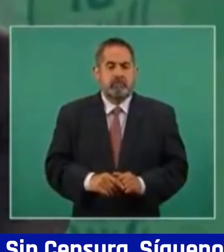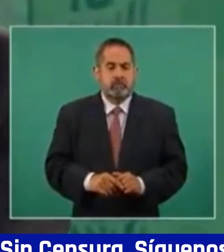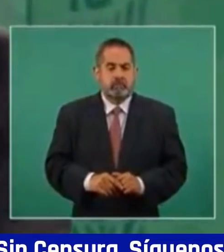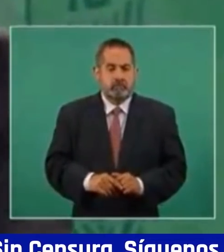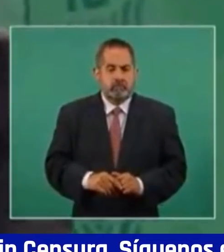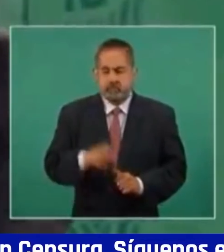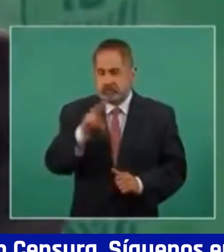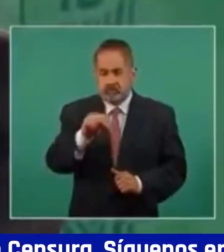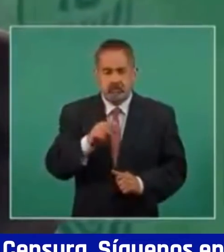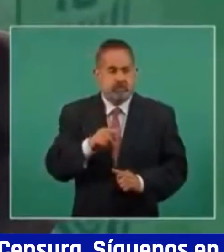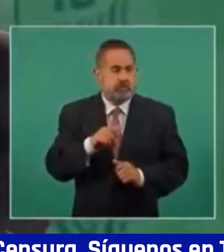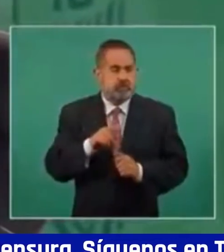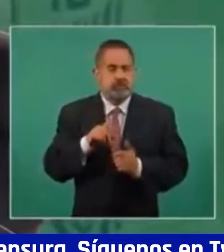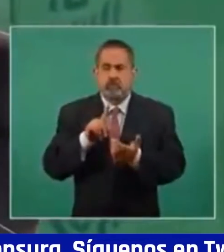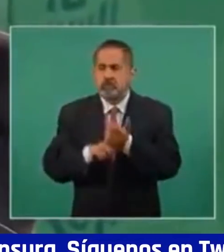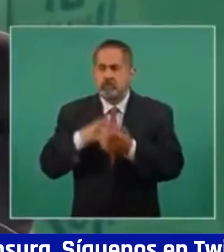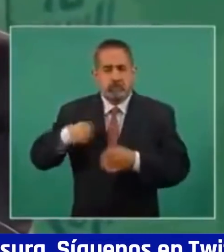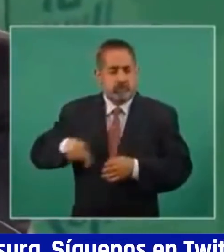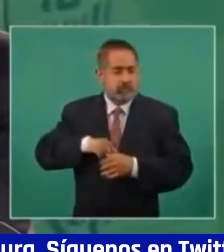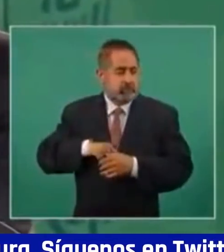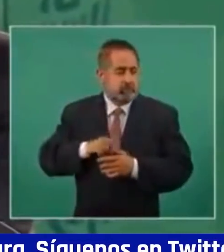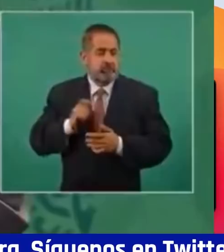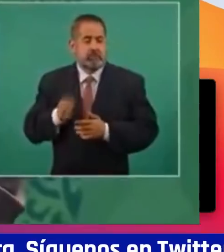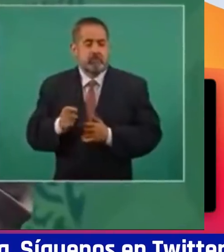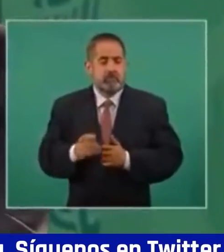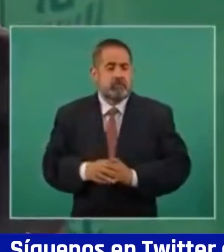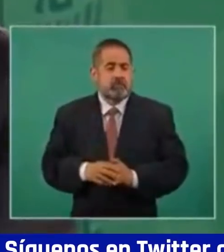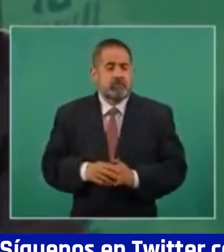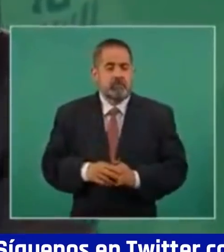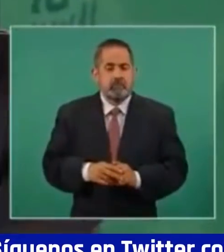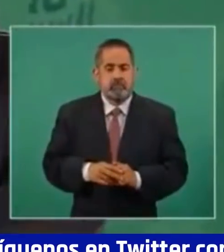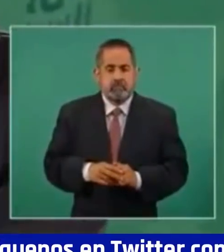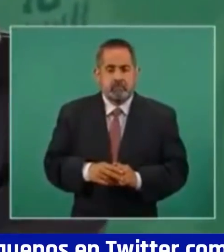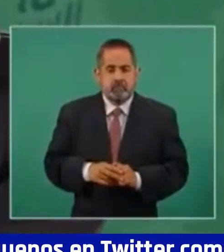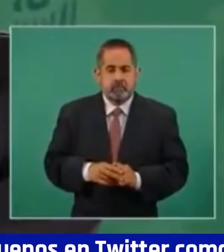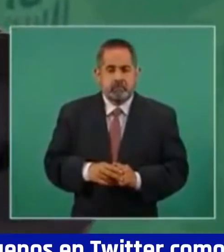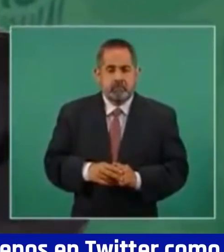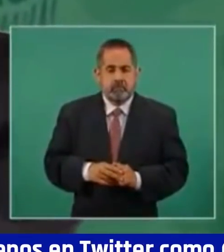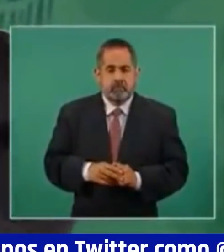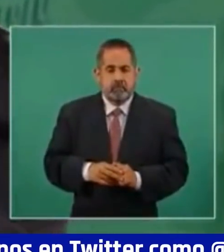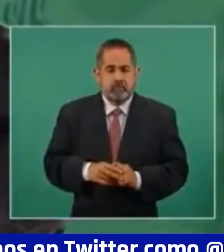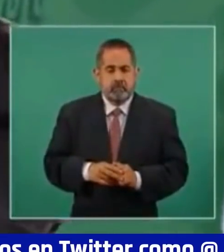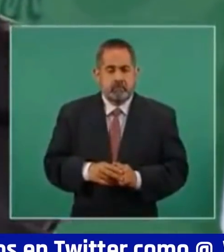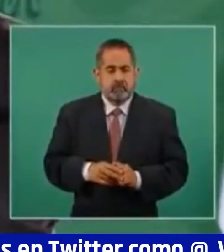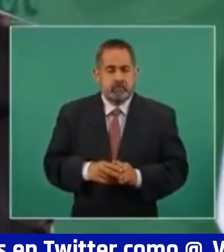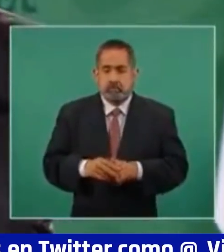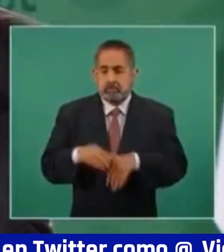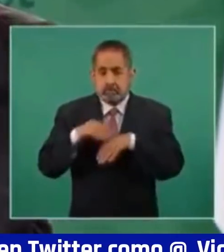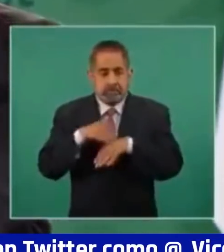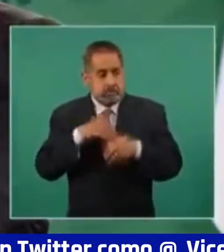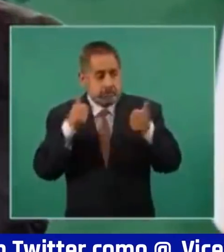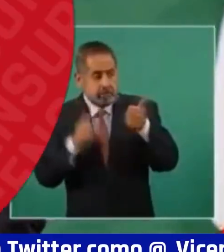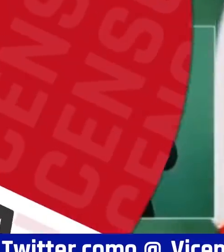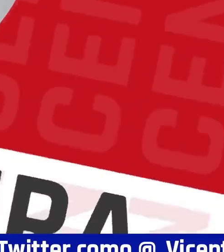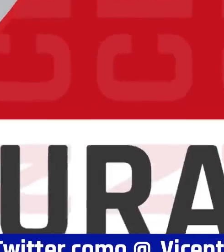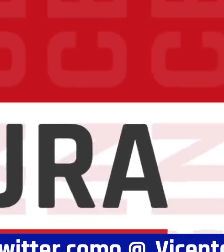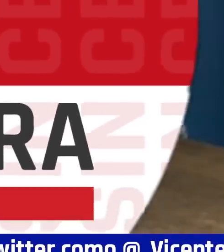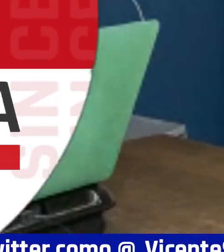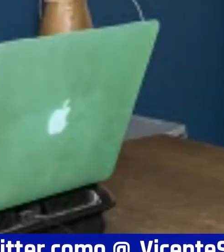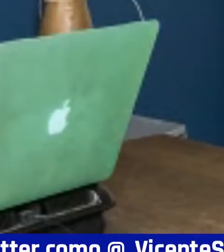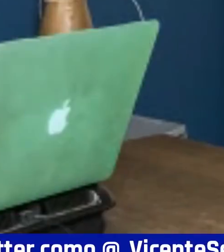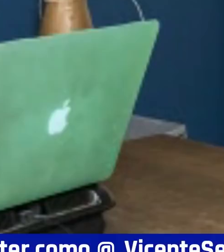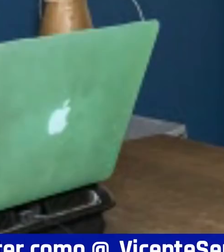No vamos a ser nosotros rehenes. No vamos vamos a